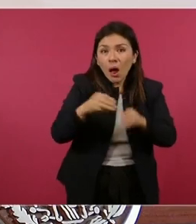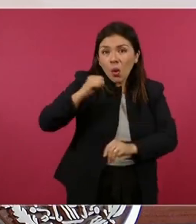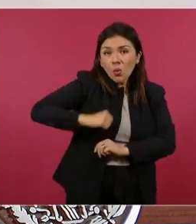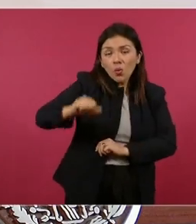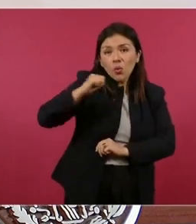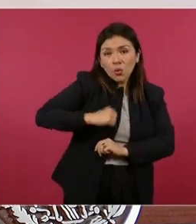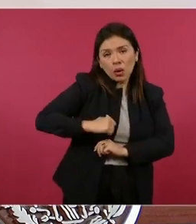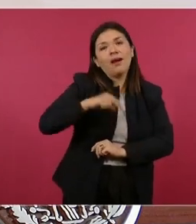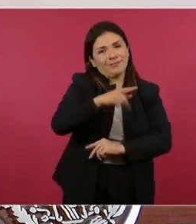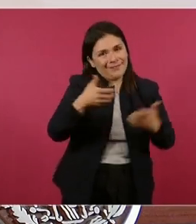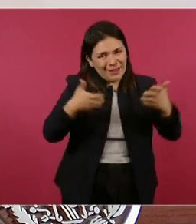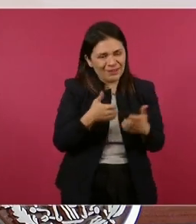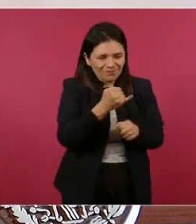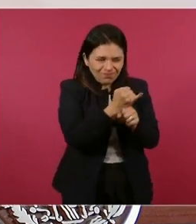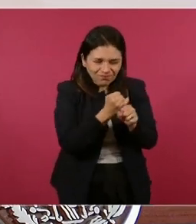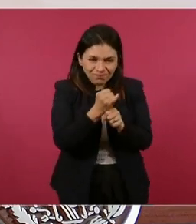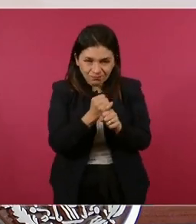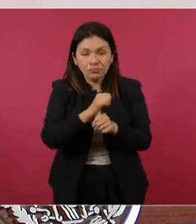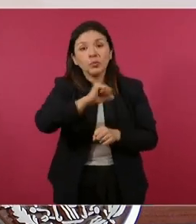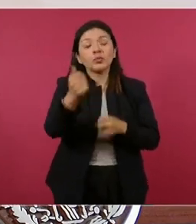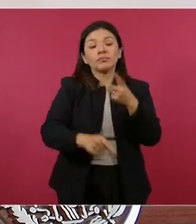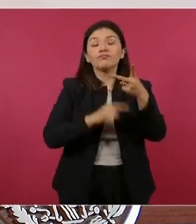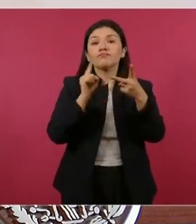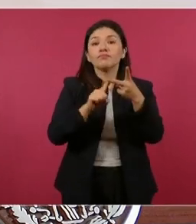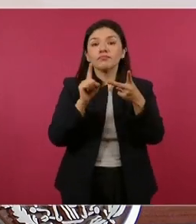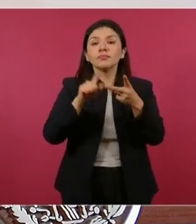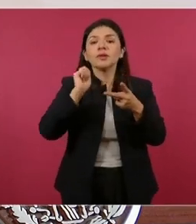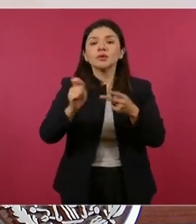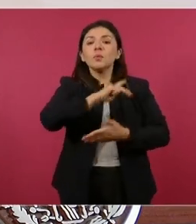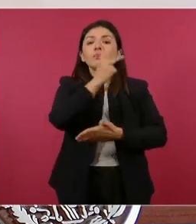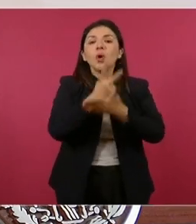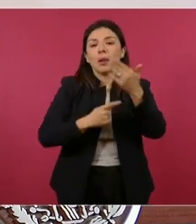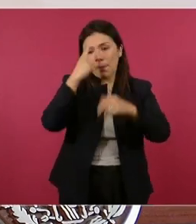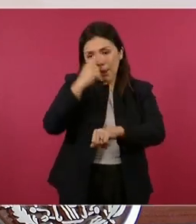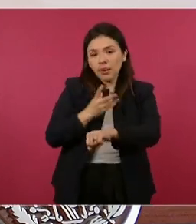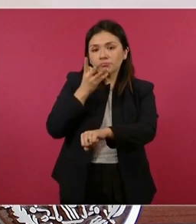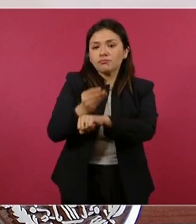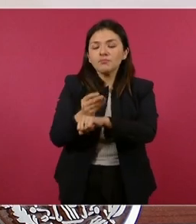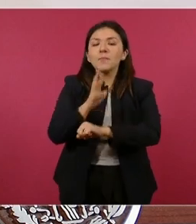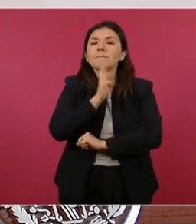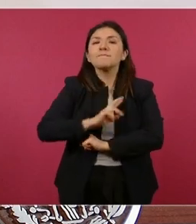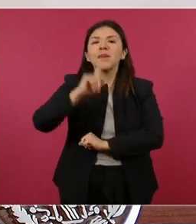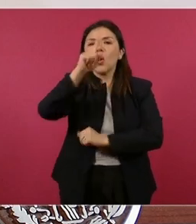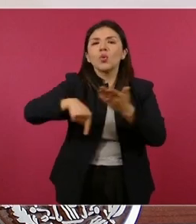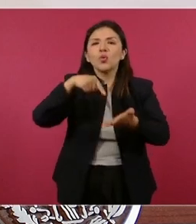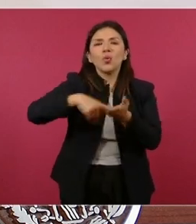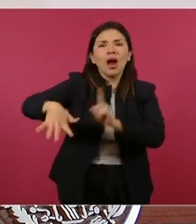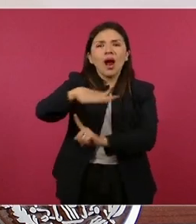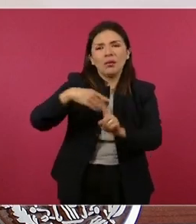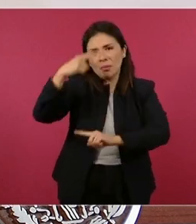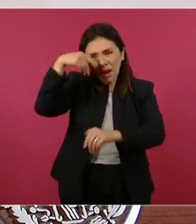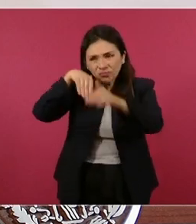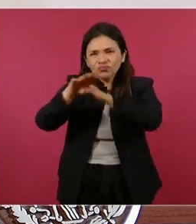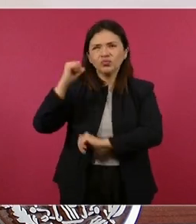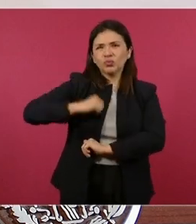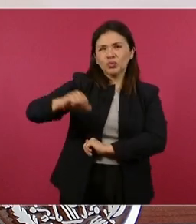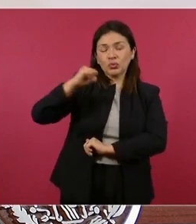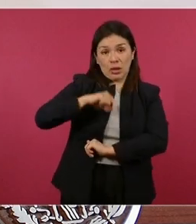vestigios arqueológicos. Y el segundo mecanismo es el programa de mejoramiento de zonas arqueológicas que el